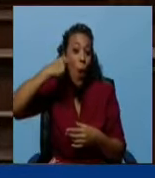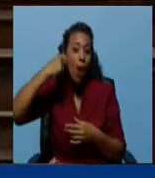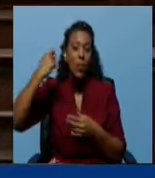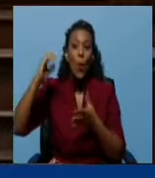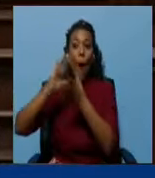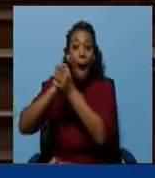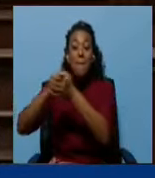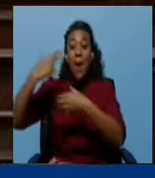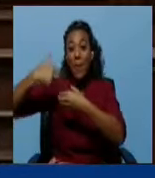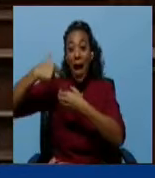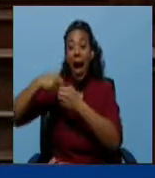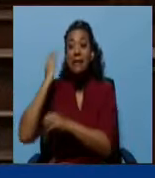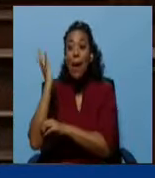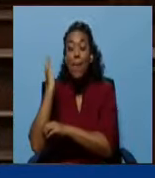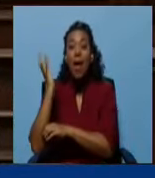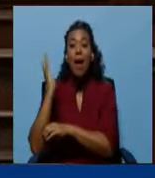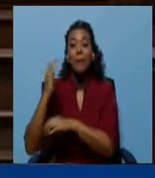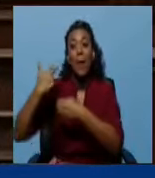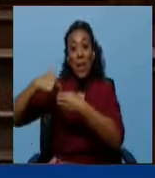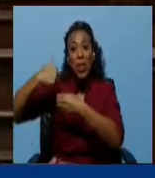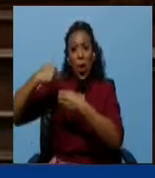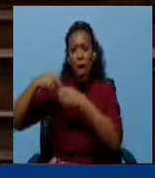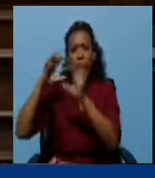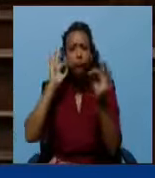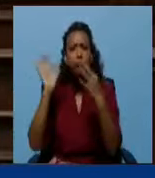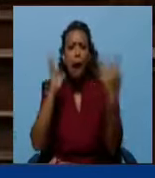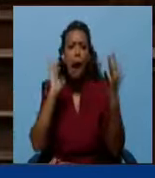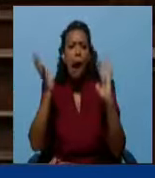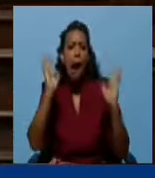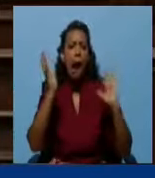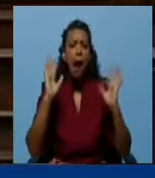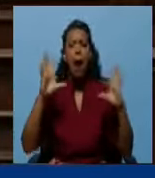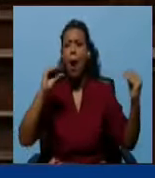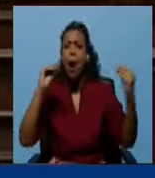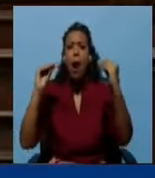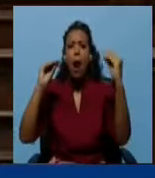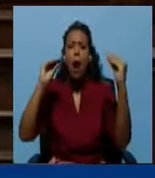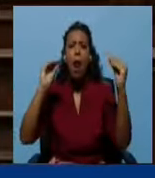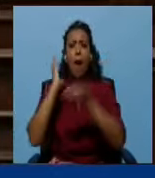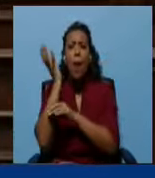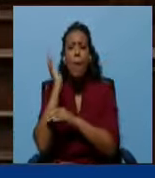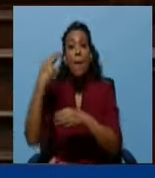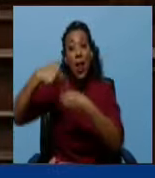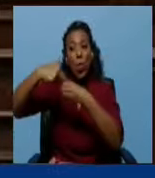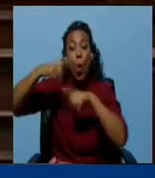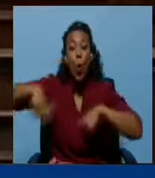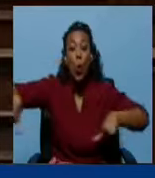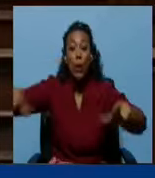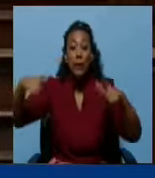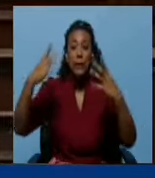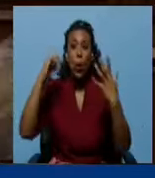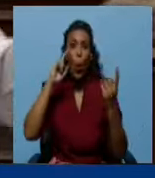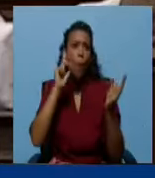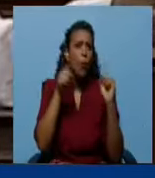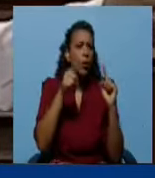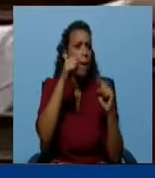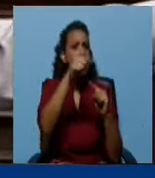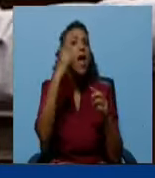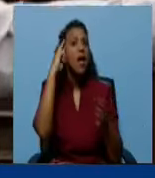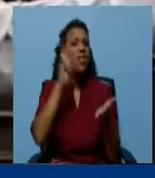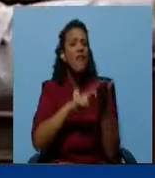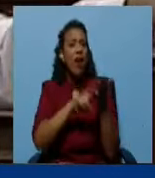petrolera en Lagunilla y estábamos hablando ahí en la asamblea petrolera y de repente cuando volteo le digo,